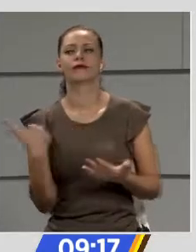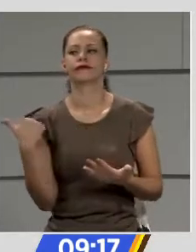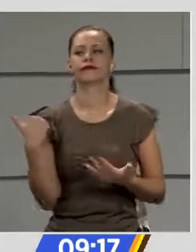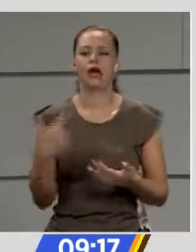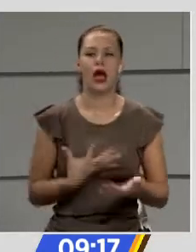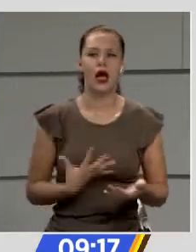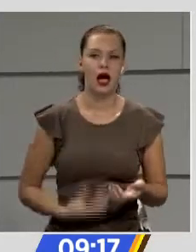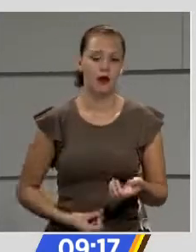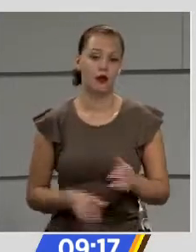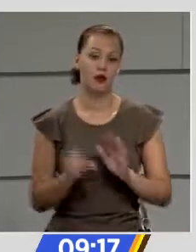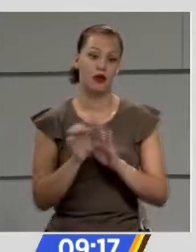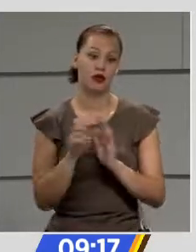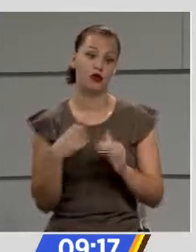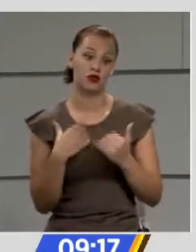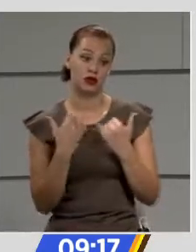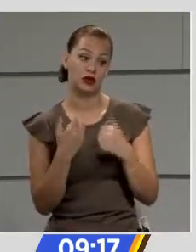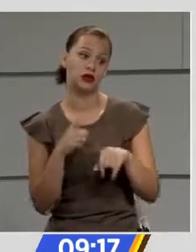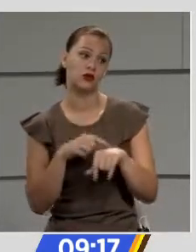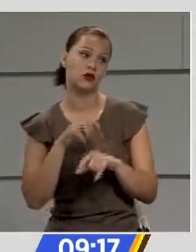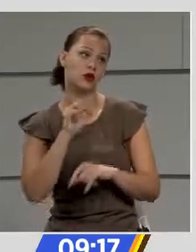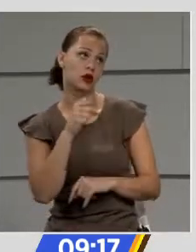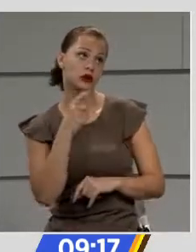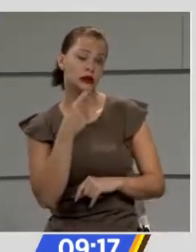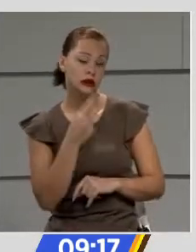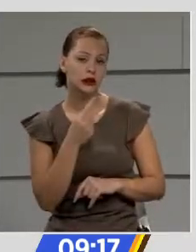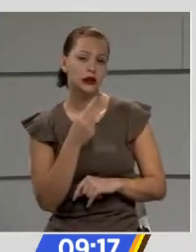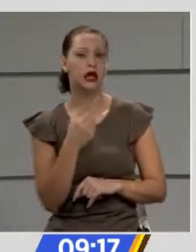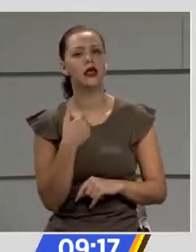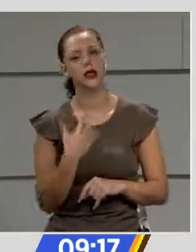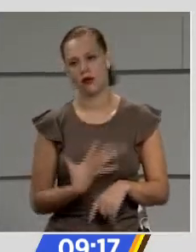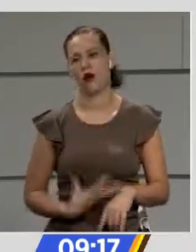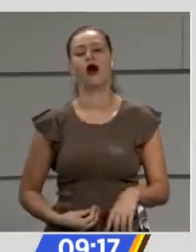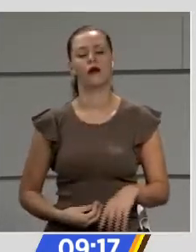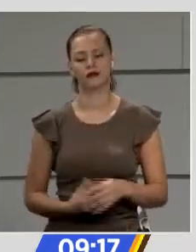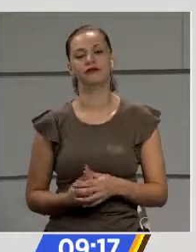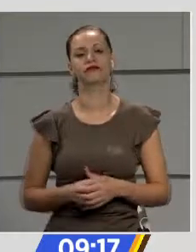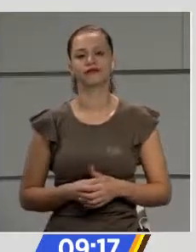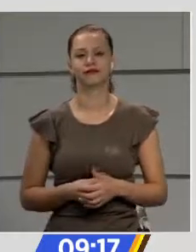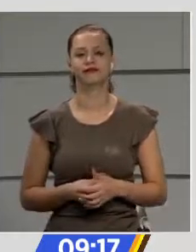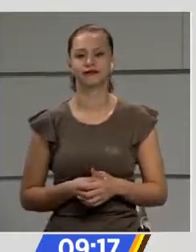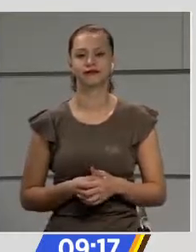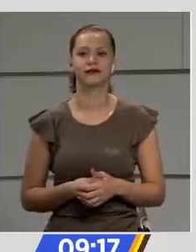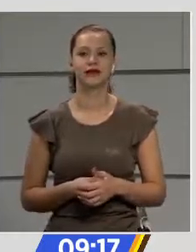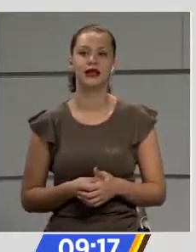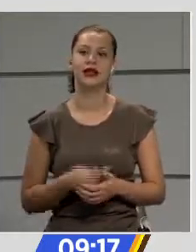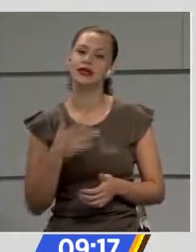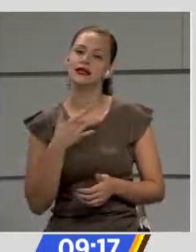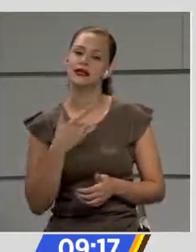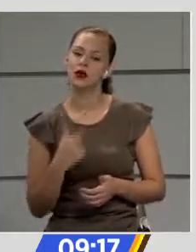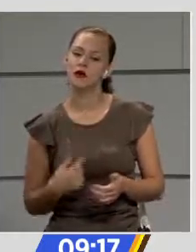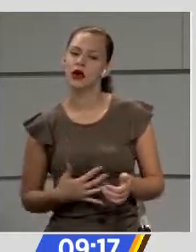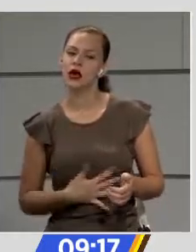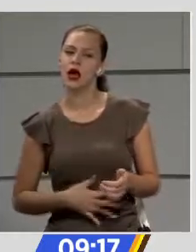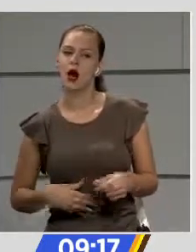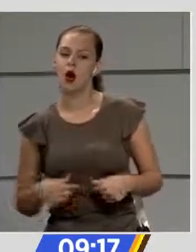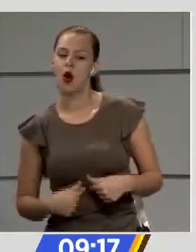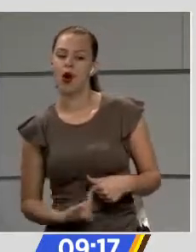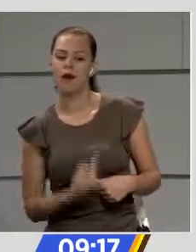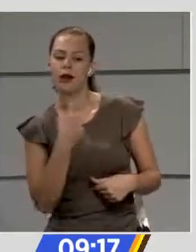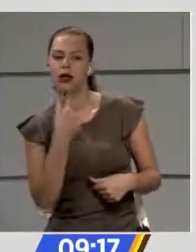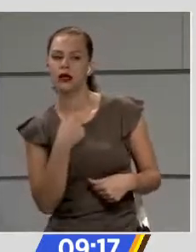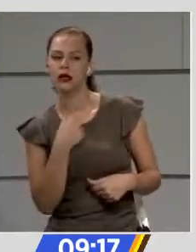muy bien. Yo, por ejemplo, en ese momento podría decir que tengo hambre. Siento que mi estómago me está diciendo